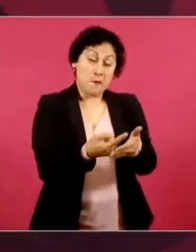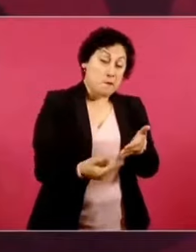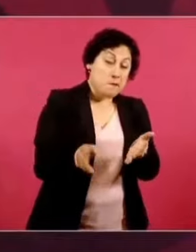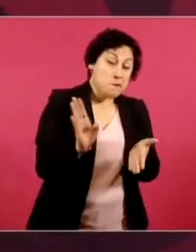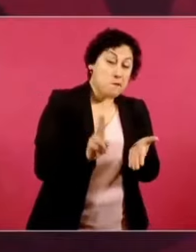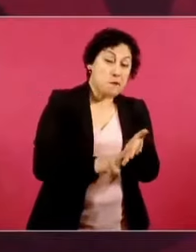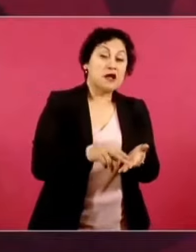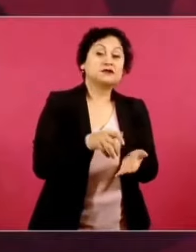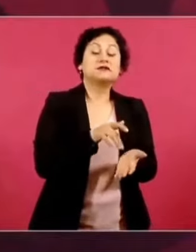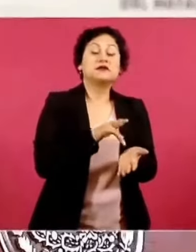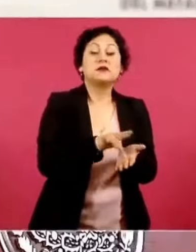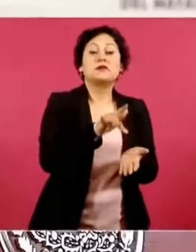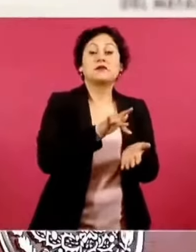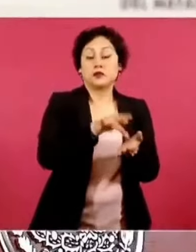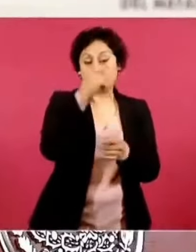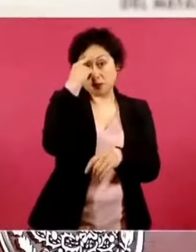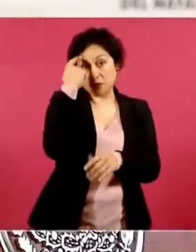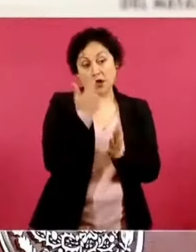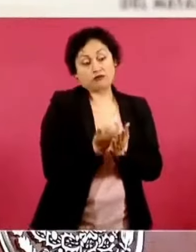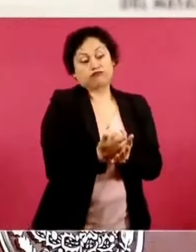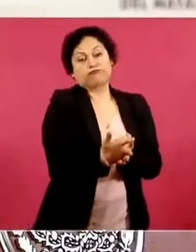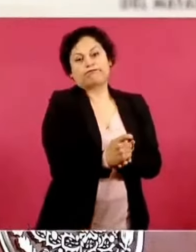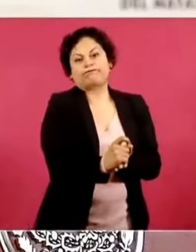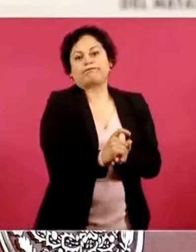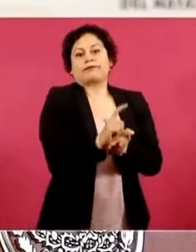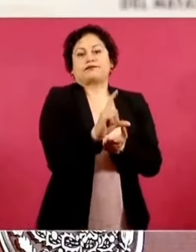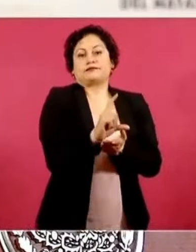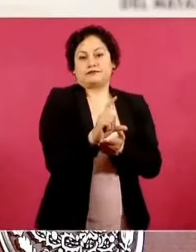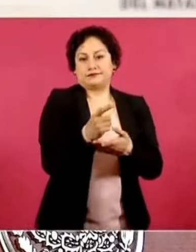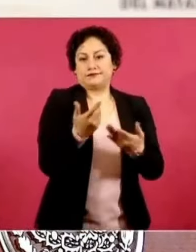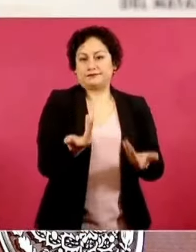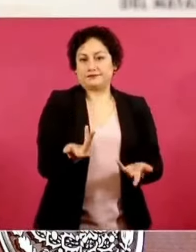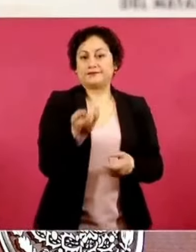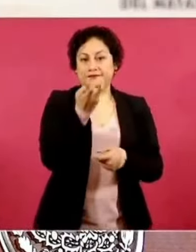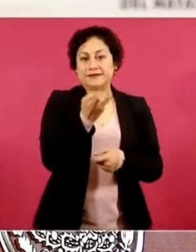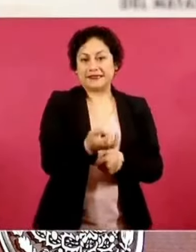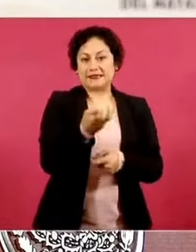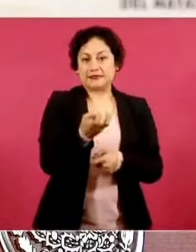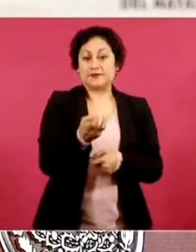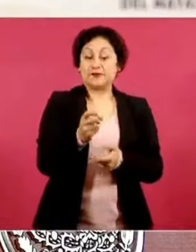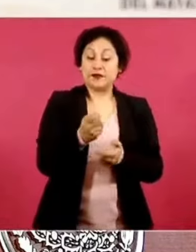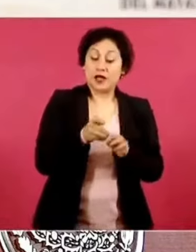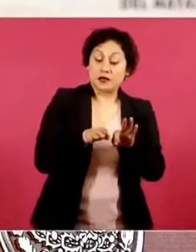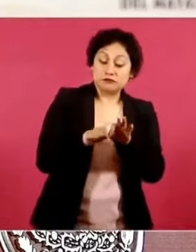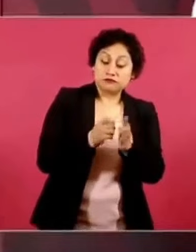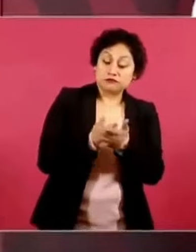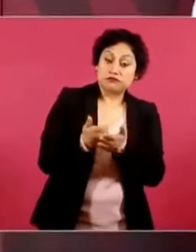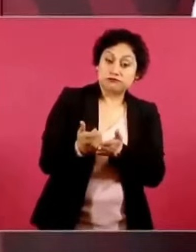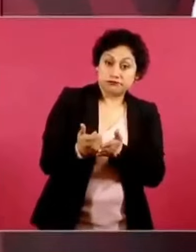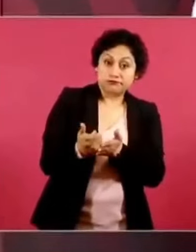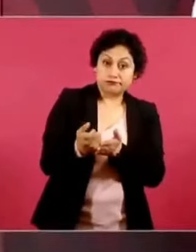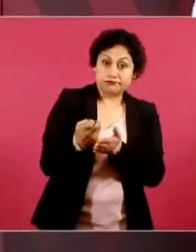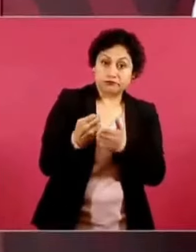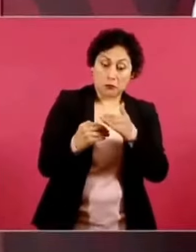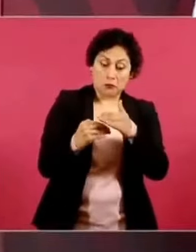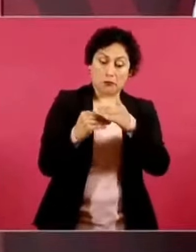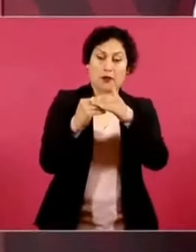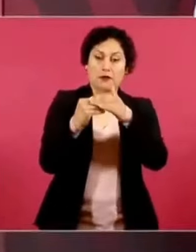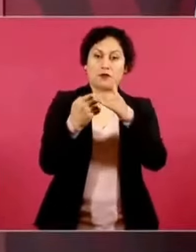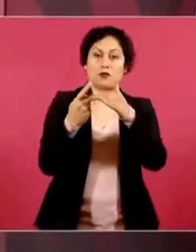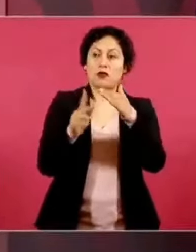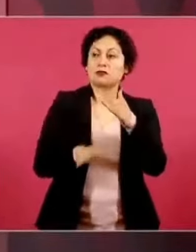salario mínimo como los salarios en lo general sin embargo si no controlamos la